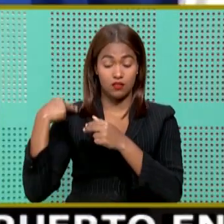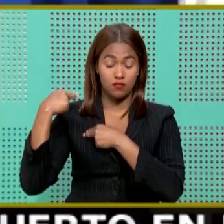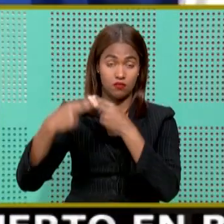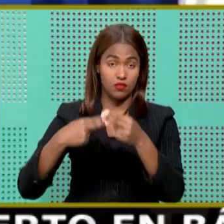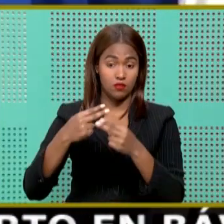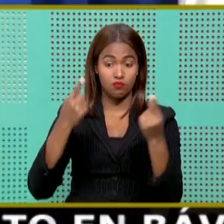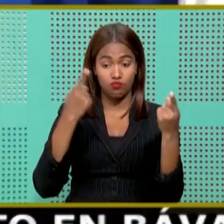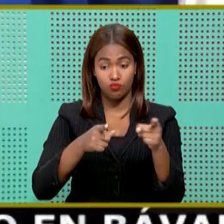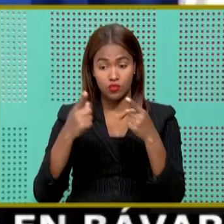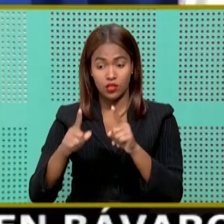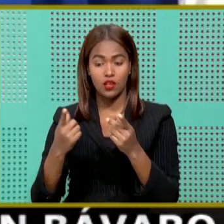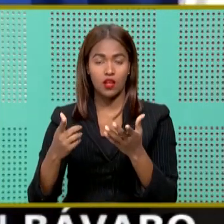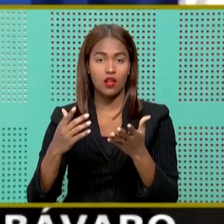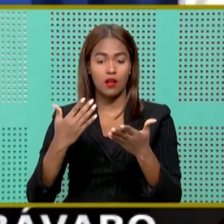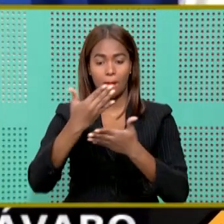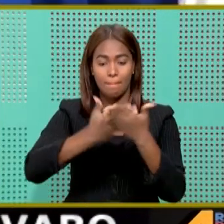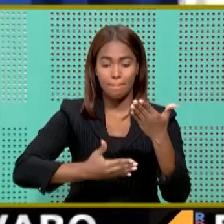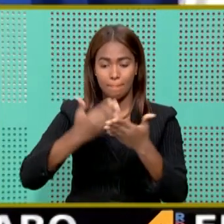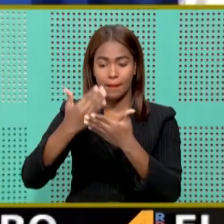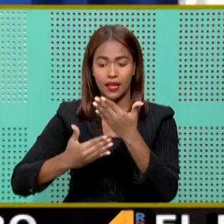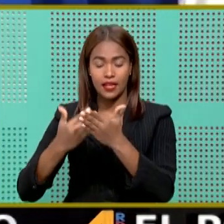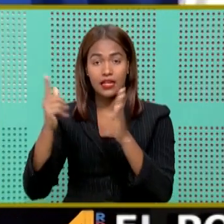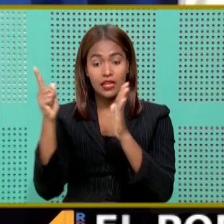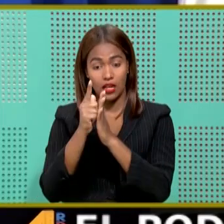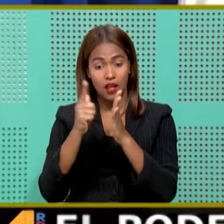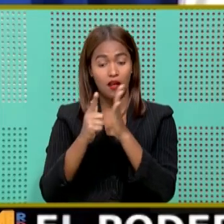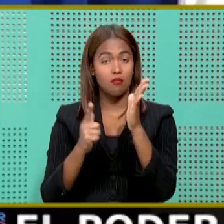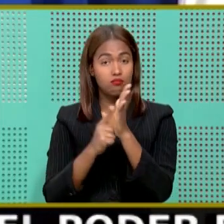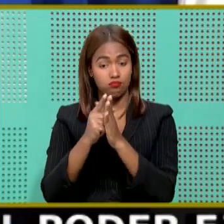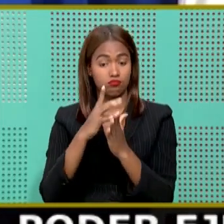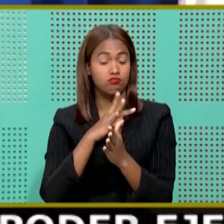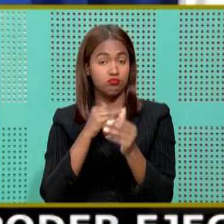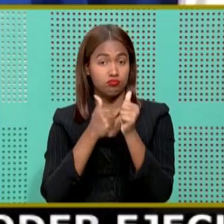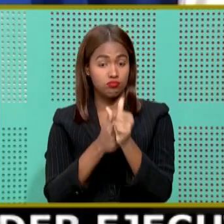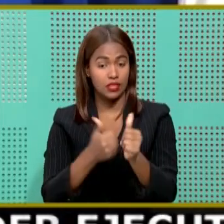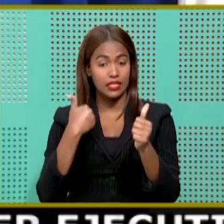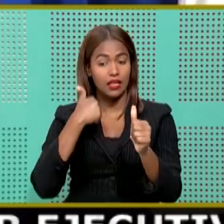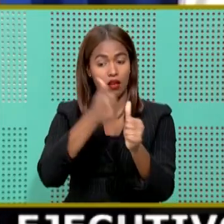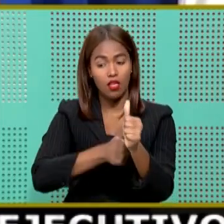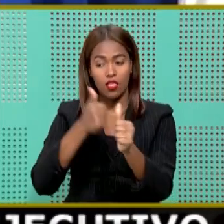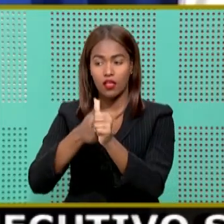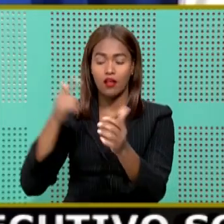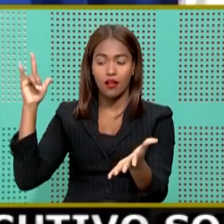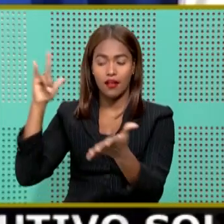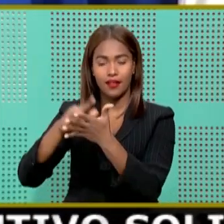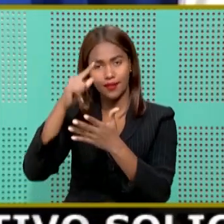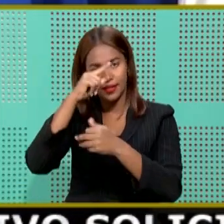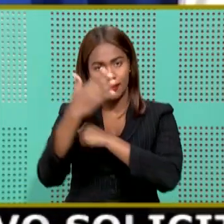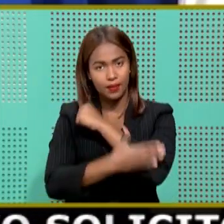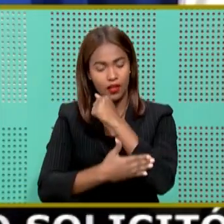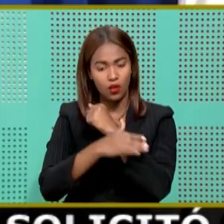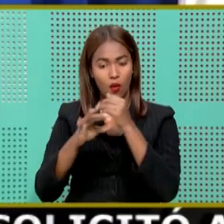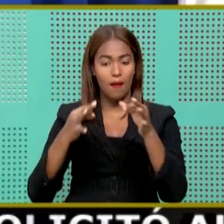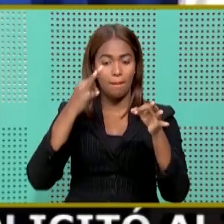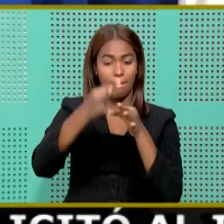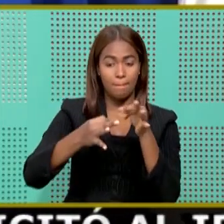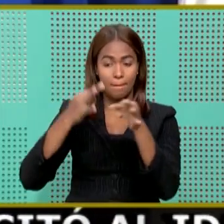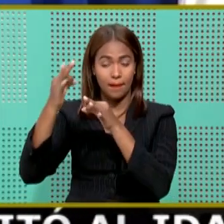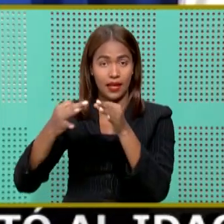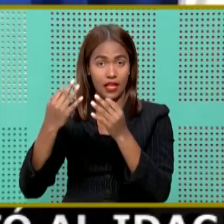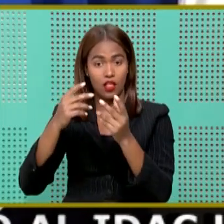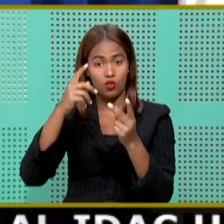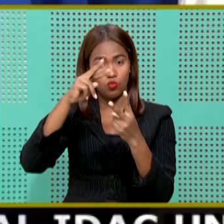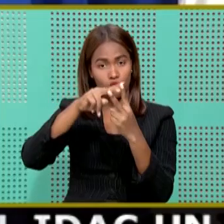legales y contratos que intervinieron en la aprobación de cada aeropuerto del país. B, una explicación de los dos modelos